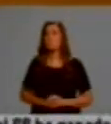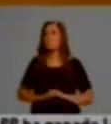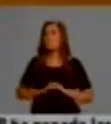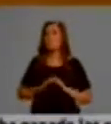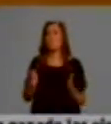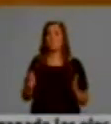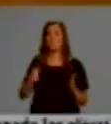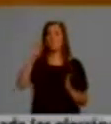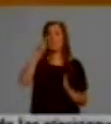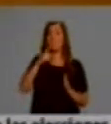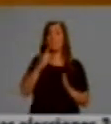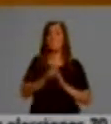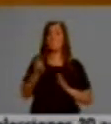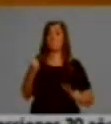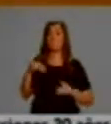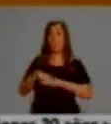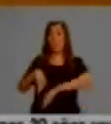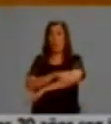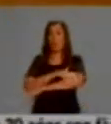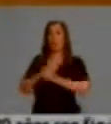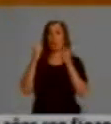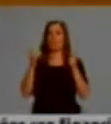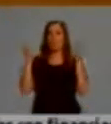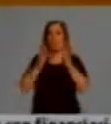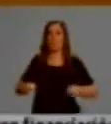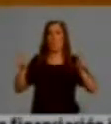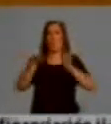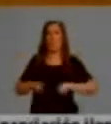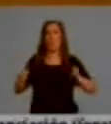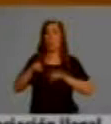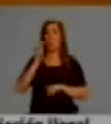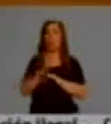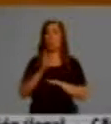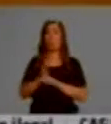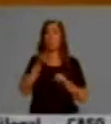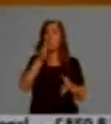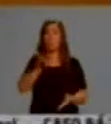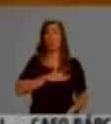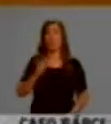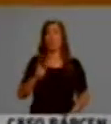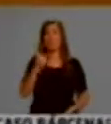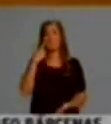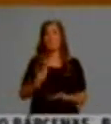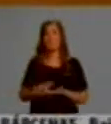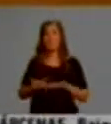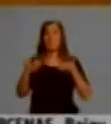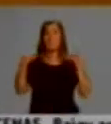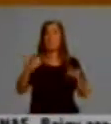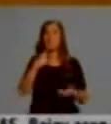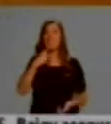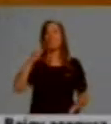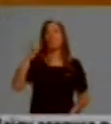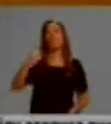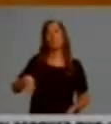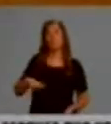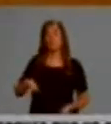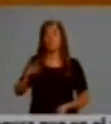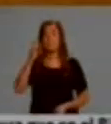solo quien tiene algo que esconder en el Gobierno trata de ocultar la verdad en el Parlamento. Es una cita de la